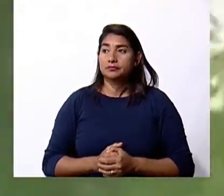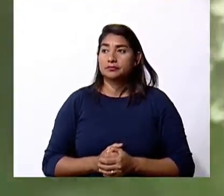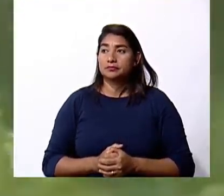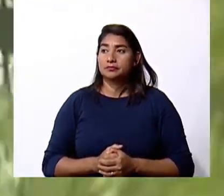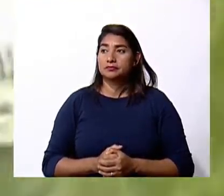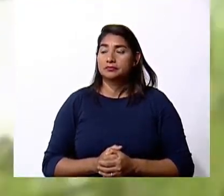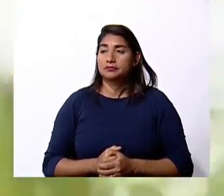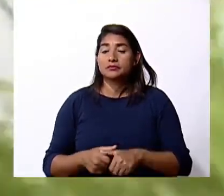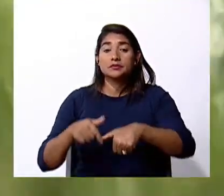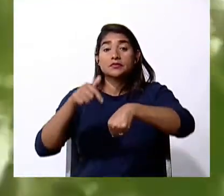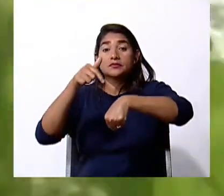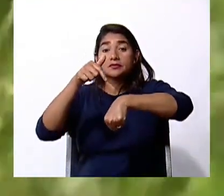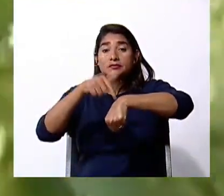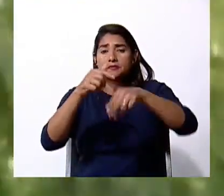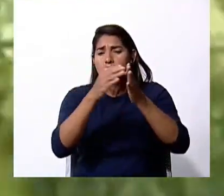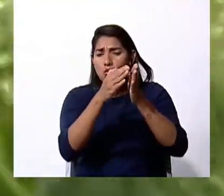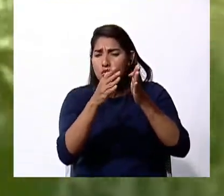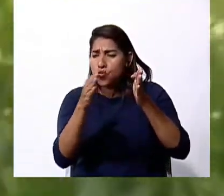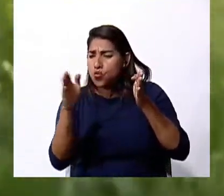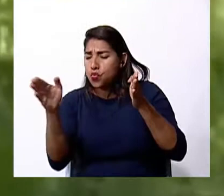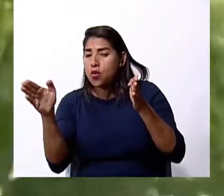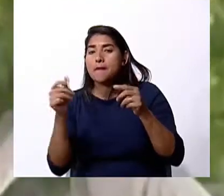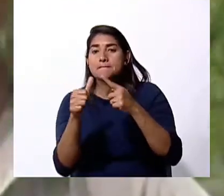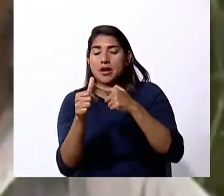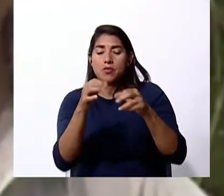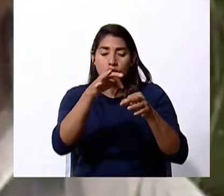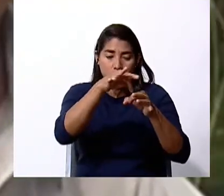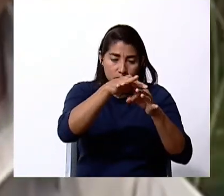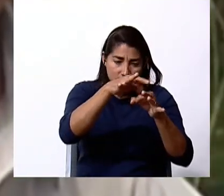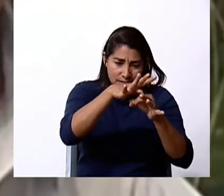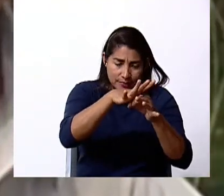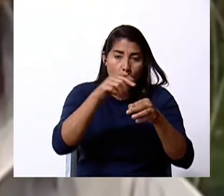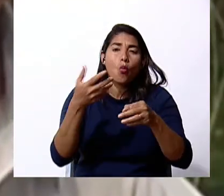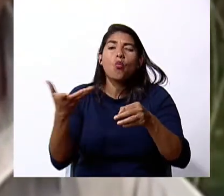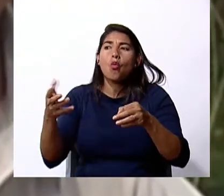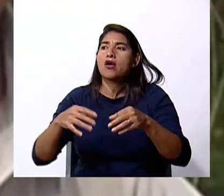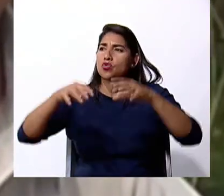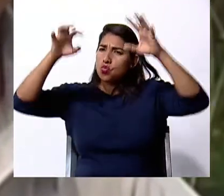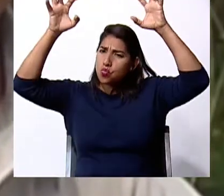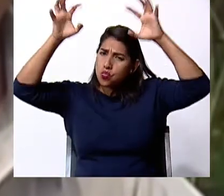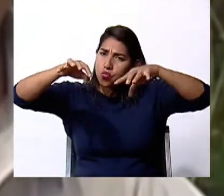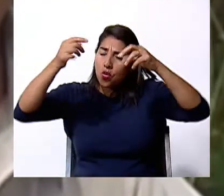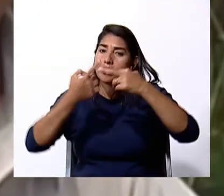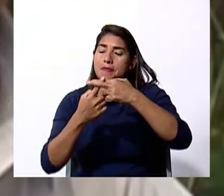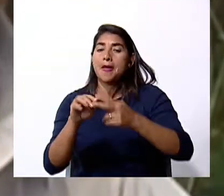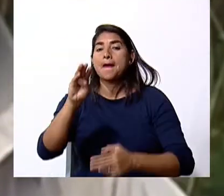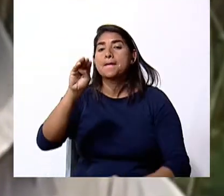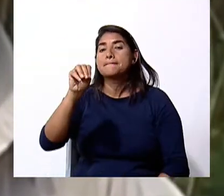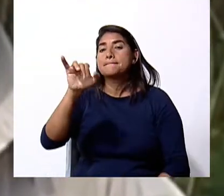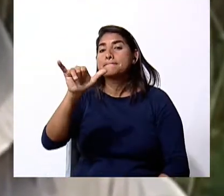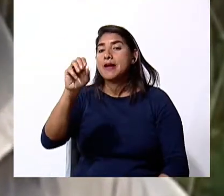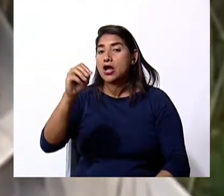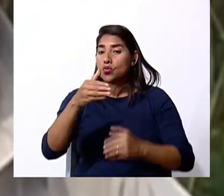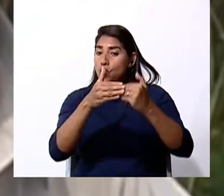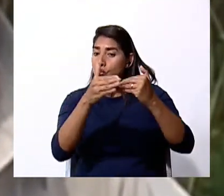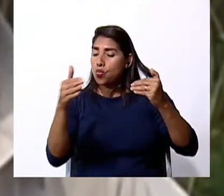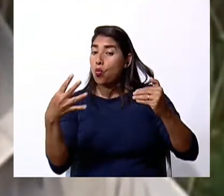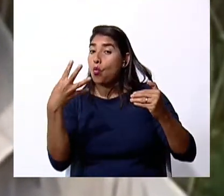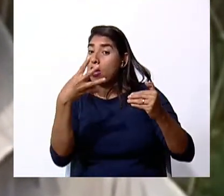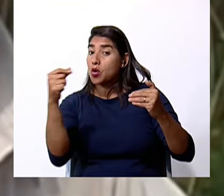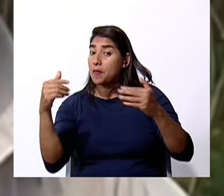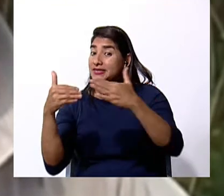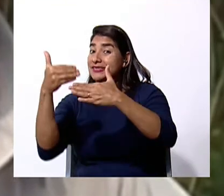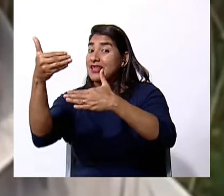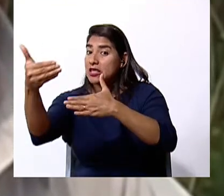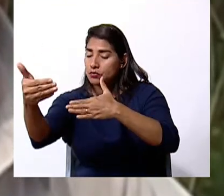De la época que se siembra, que es la época lluviosa de mayo en adelante, se espera 4 meses